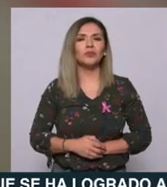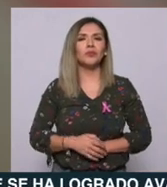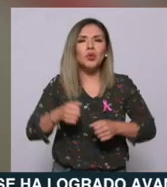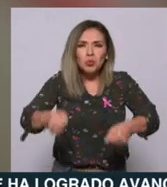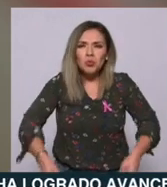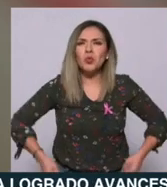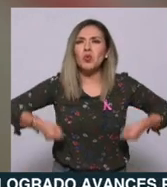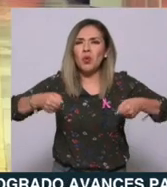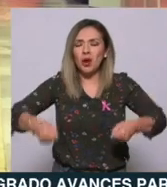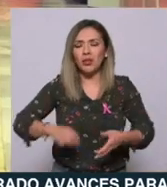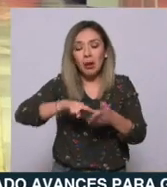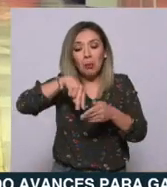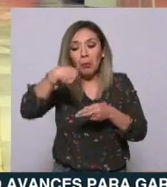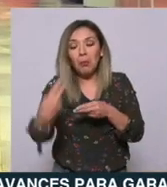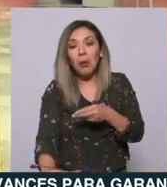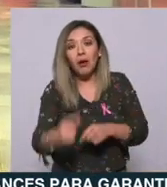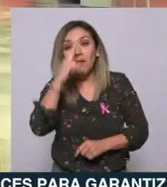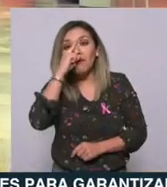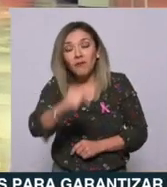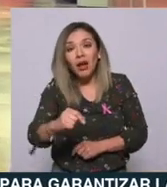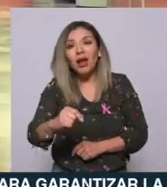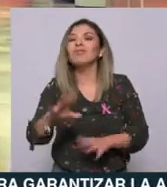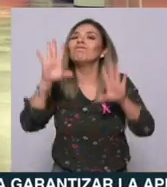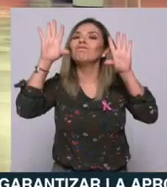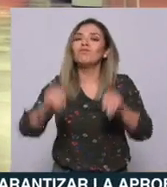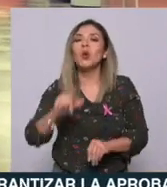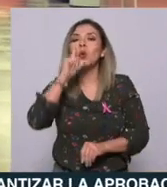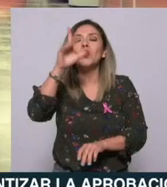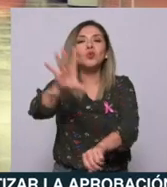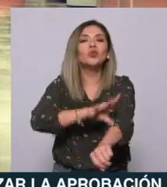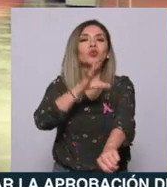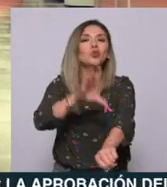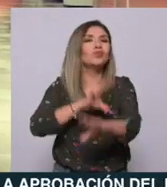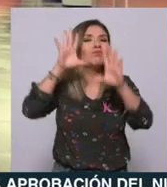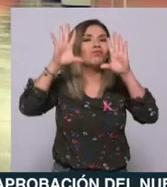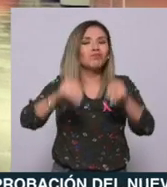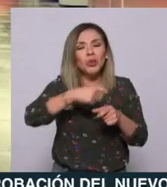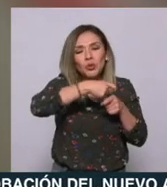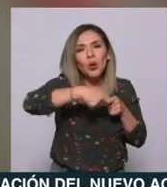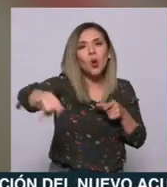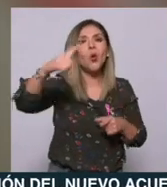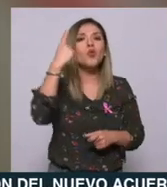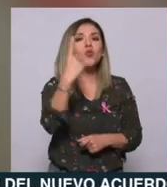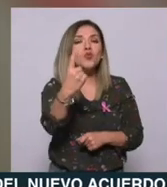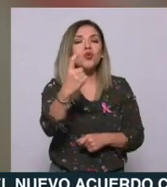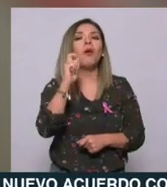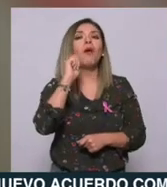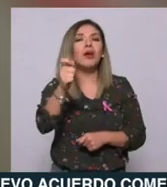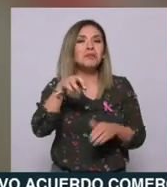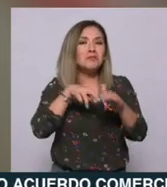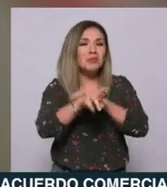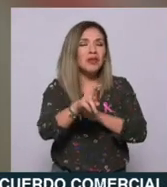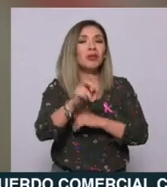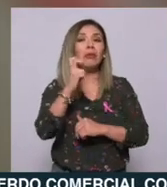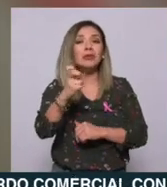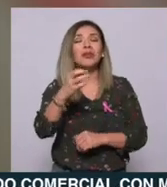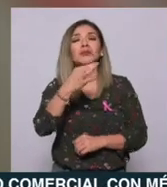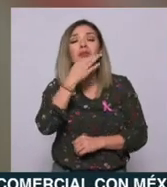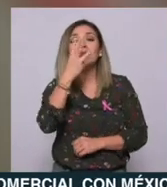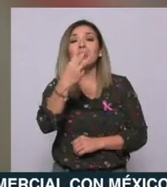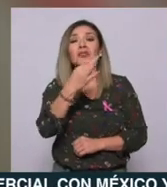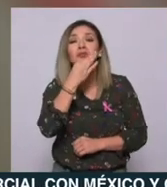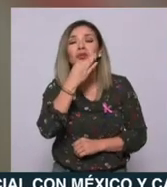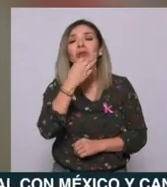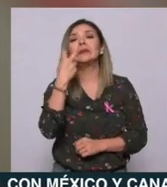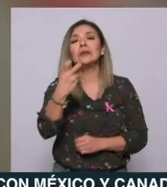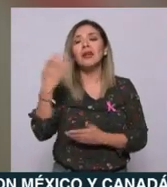metro en la estación Pantitlán obligó a cortar la energía y detener los trenes de toda la línea 1. El rescate duró 3 minutos y provocó